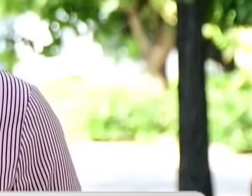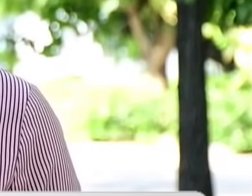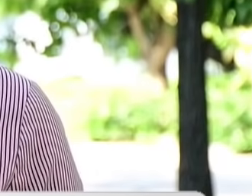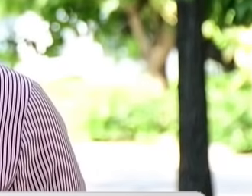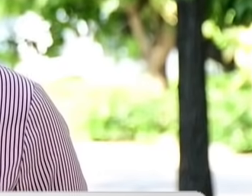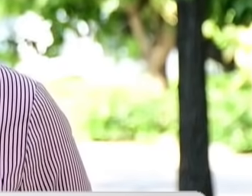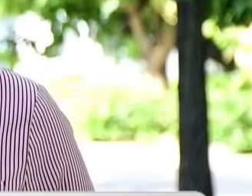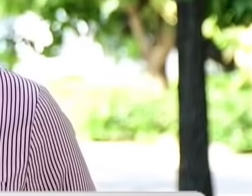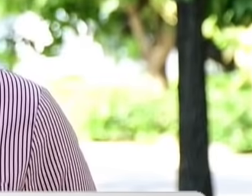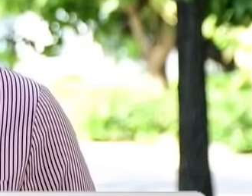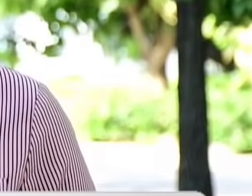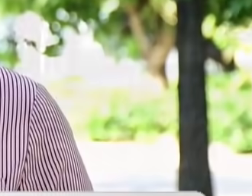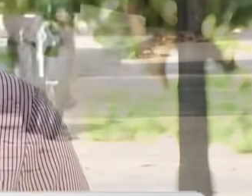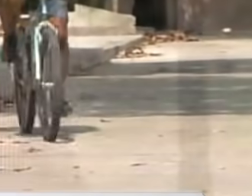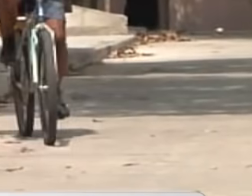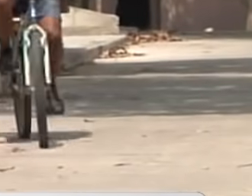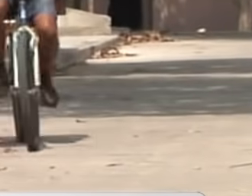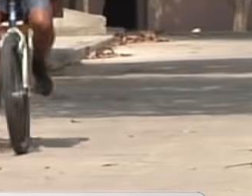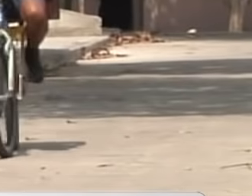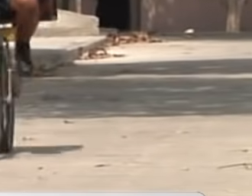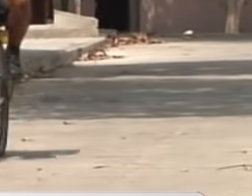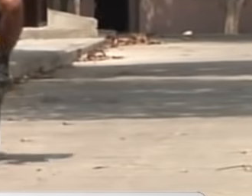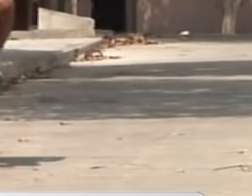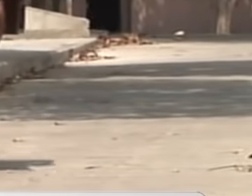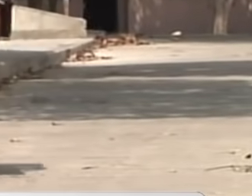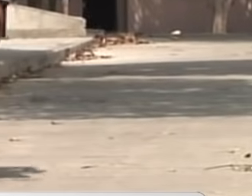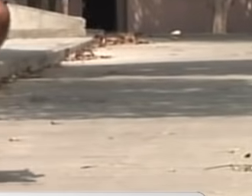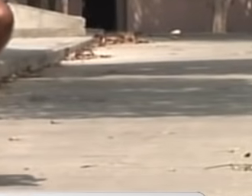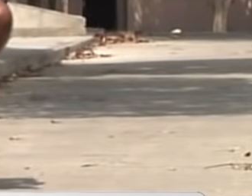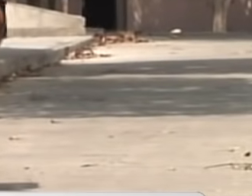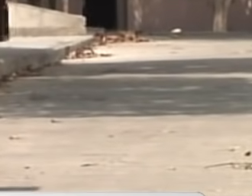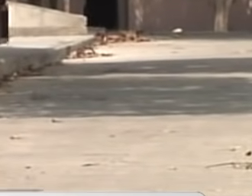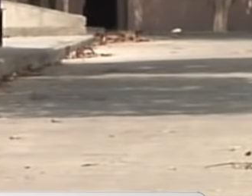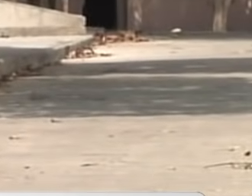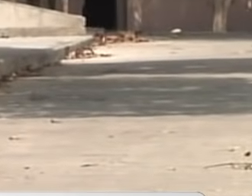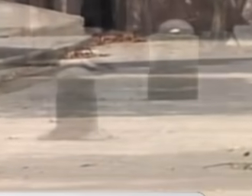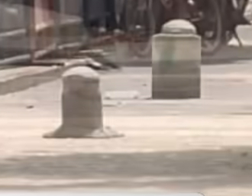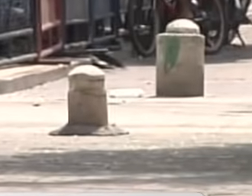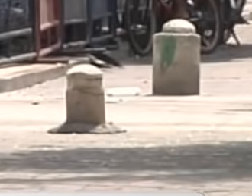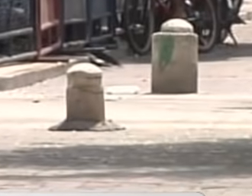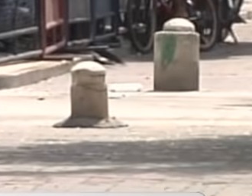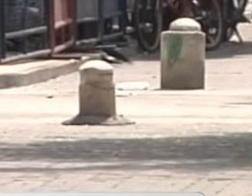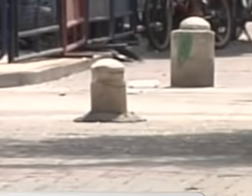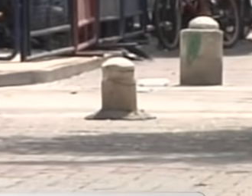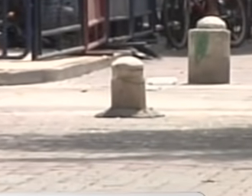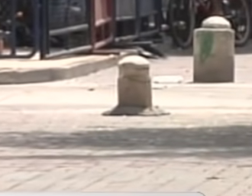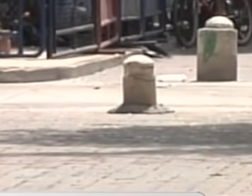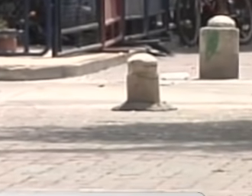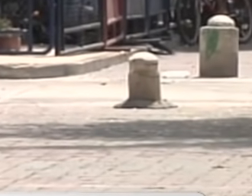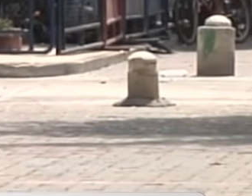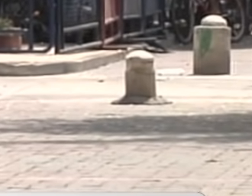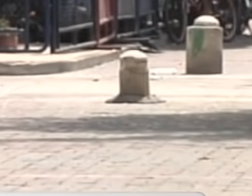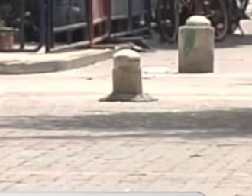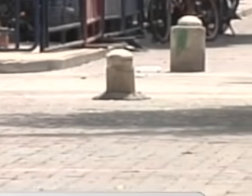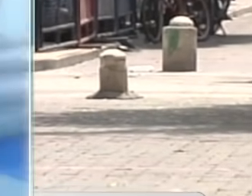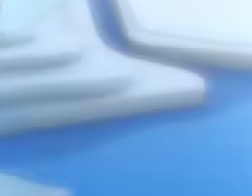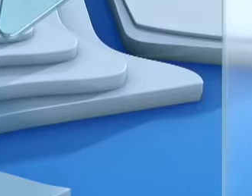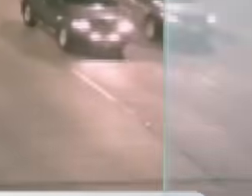Gobernadora del Atlántico pide a alcaldes del departamento no declarar cívicos los días de